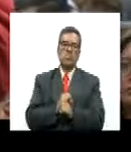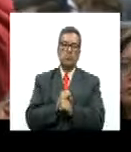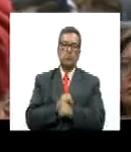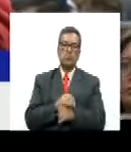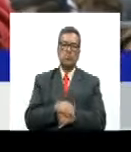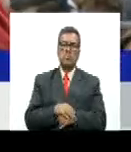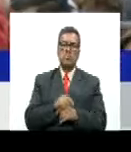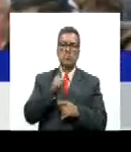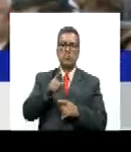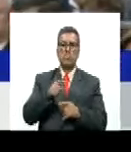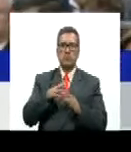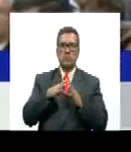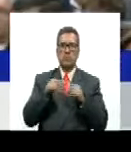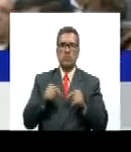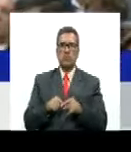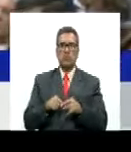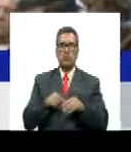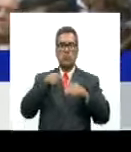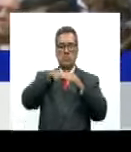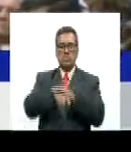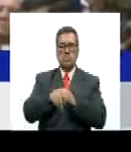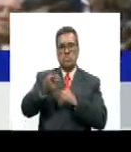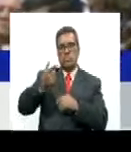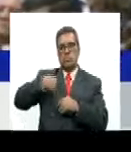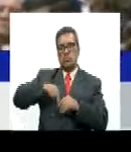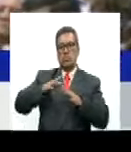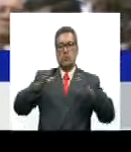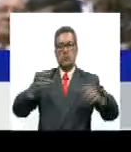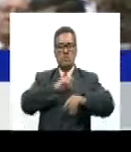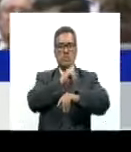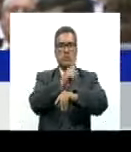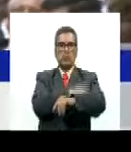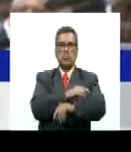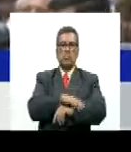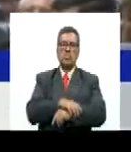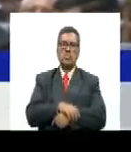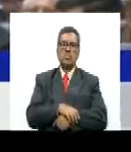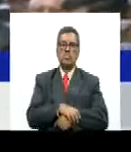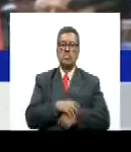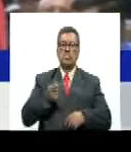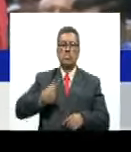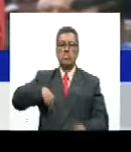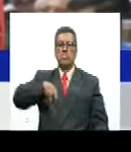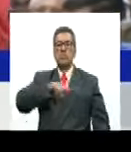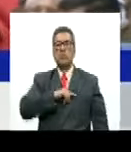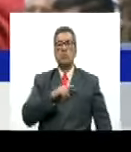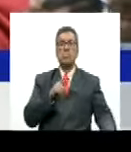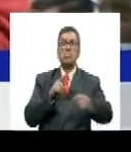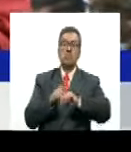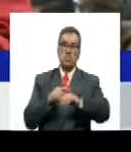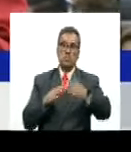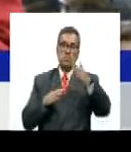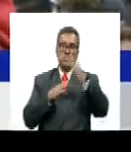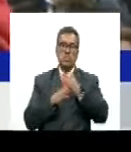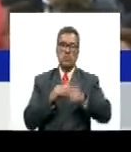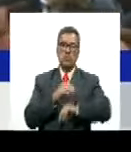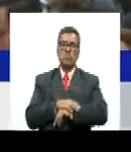través de los mecanismos de injerencia que tienen las grandes potencias. De tal manera que nosotros, en condiciones de bloqueo,